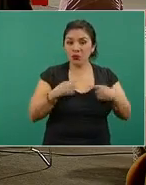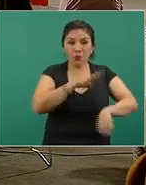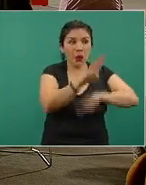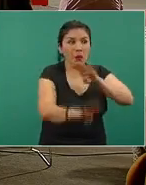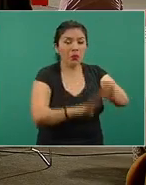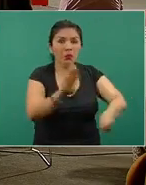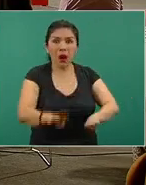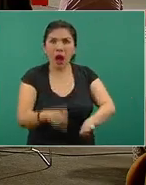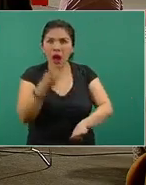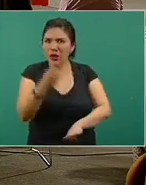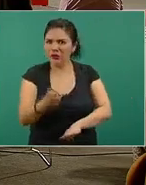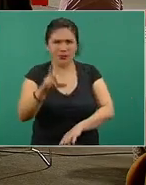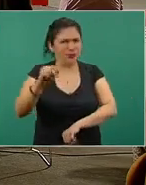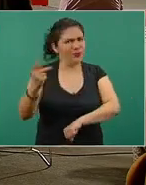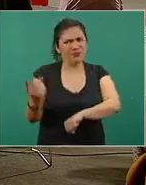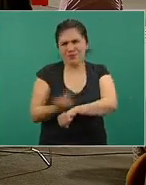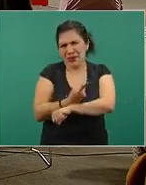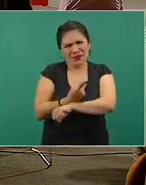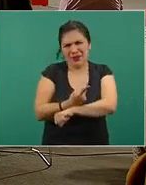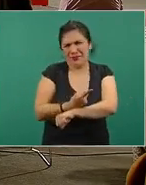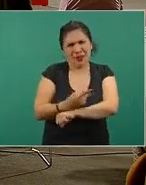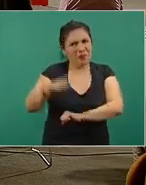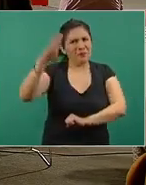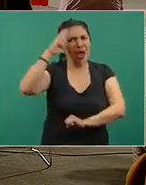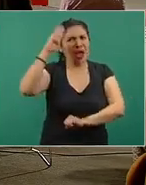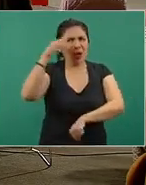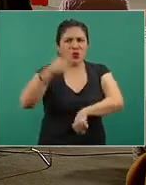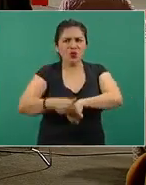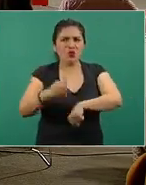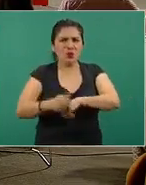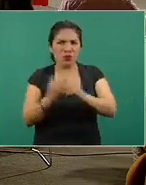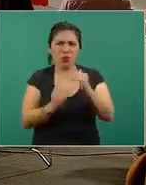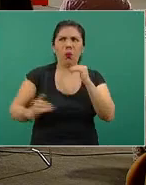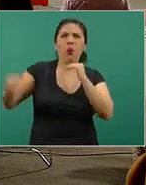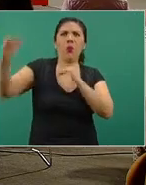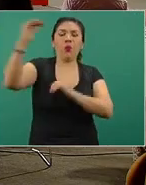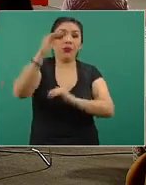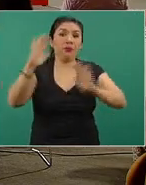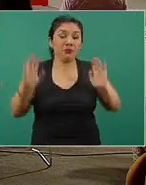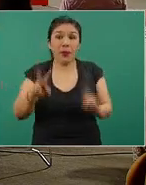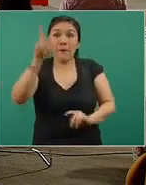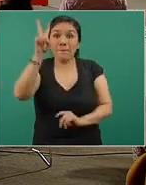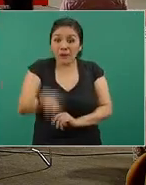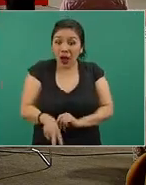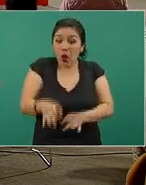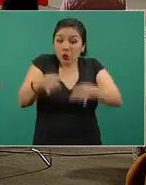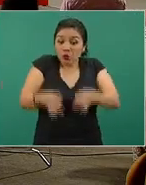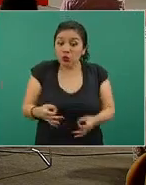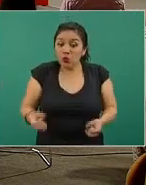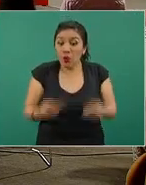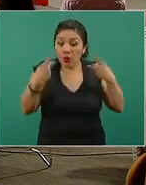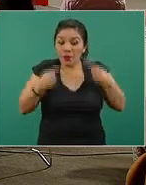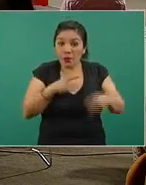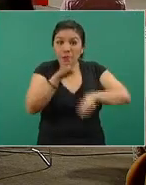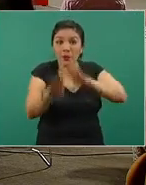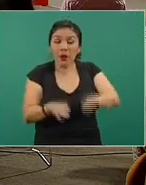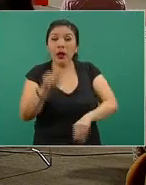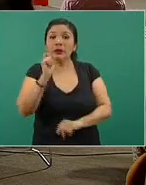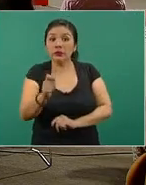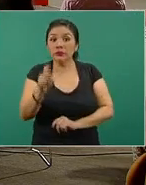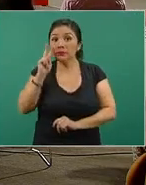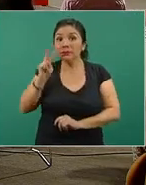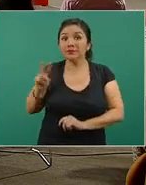mueren, cosa que no ocurre, eso sería una cifra extremadamente elevada. La letalidad de caso es exactamente